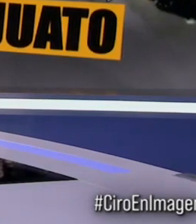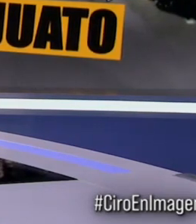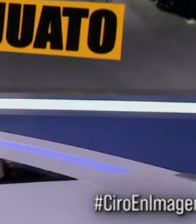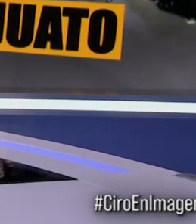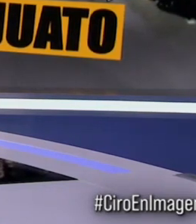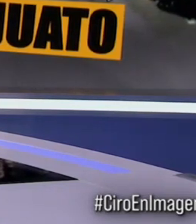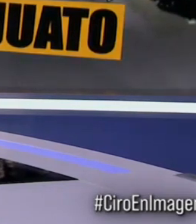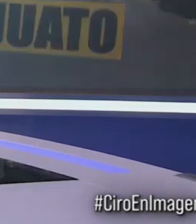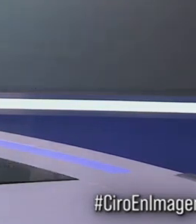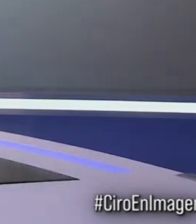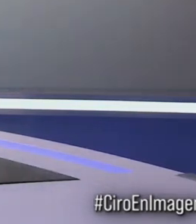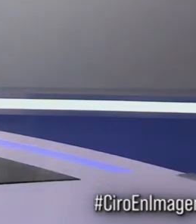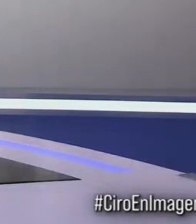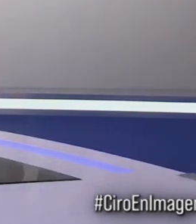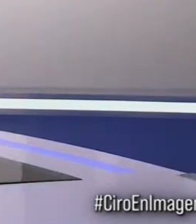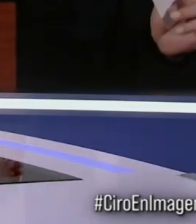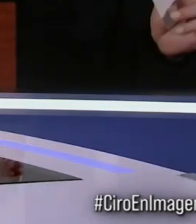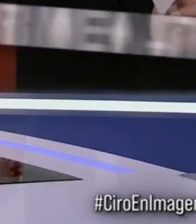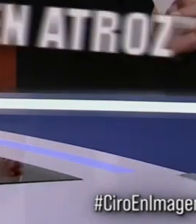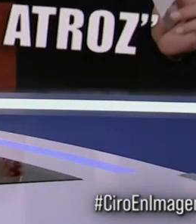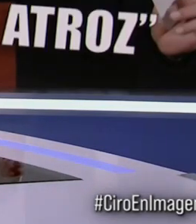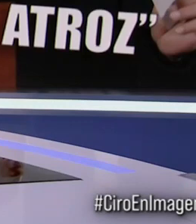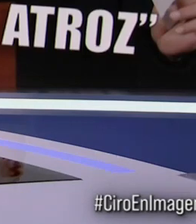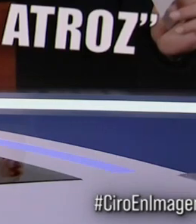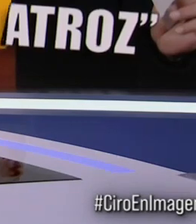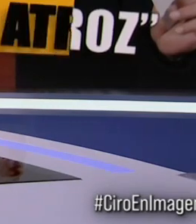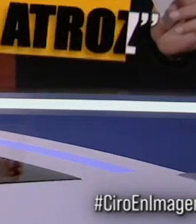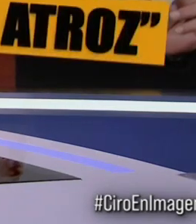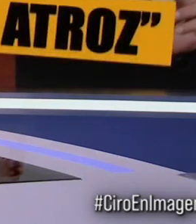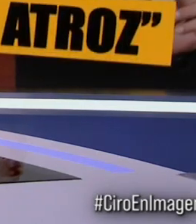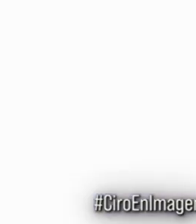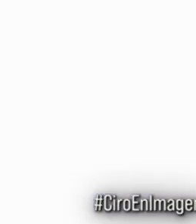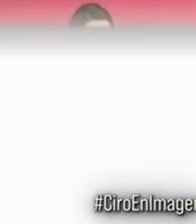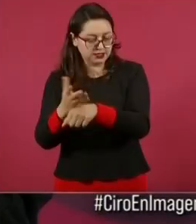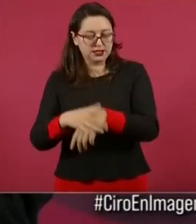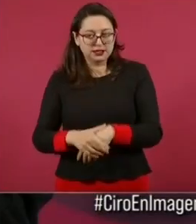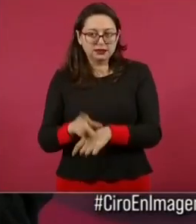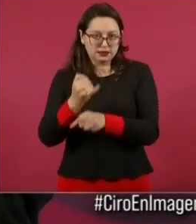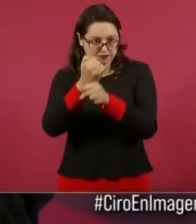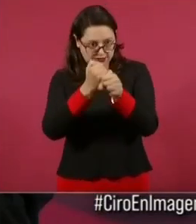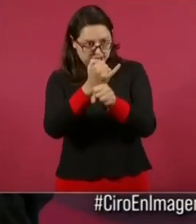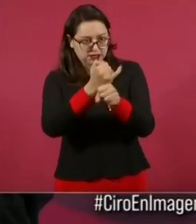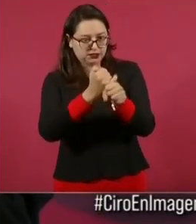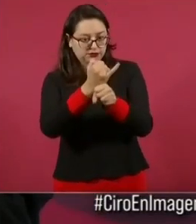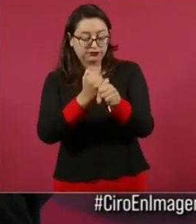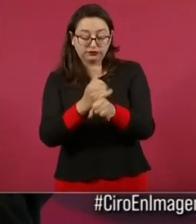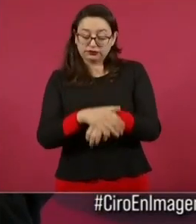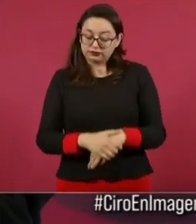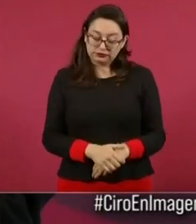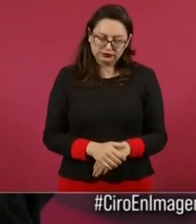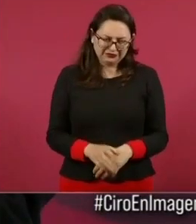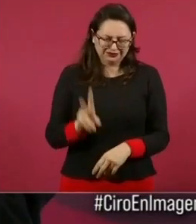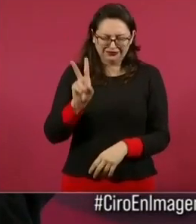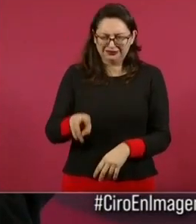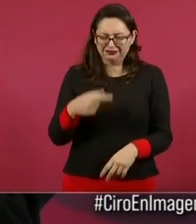mañana el presidente López Obrador habló del tema. Nuestro abrazo